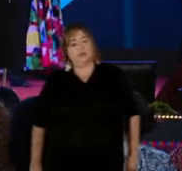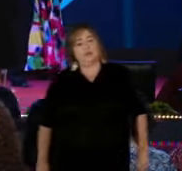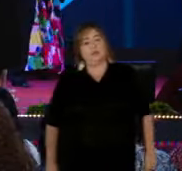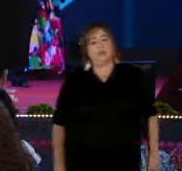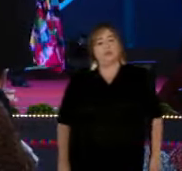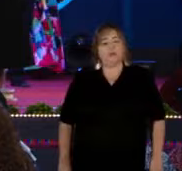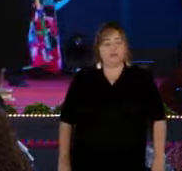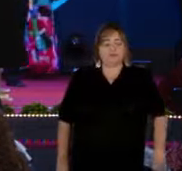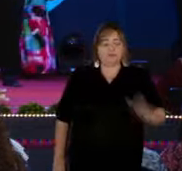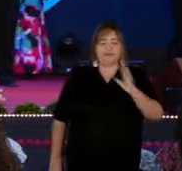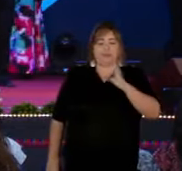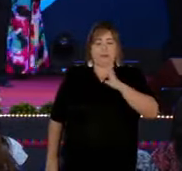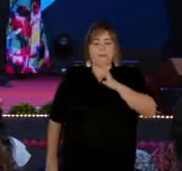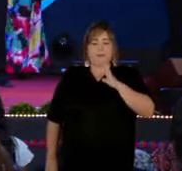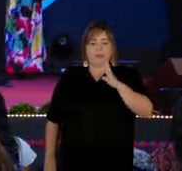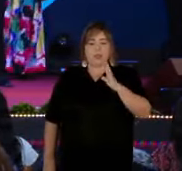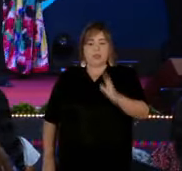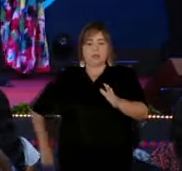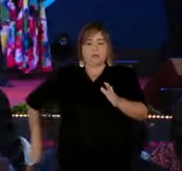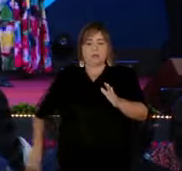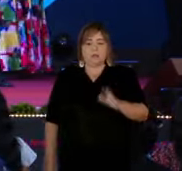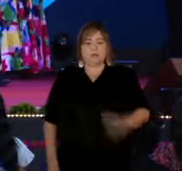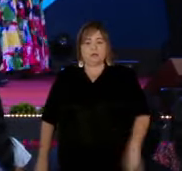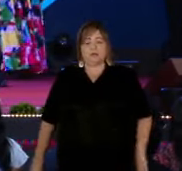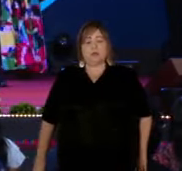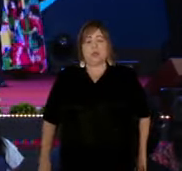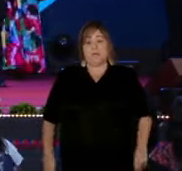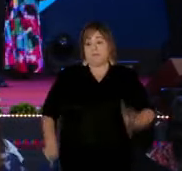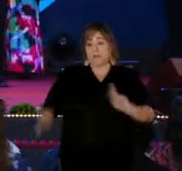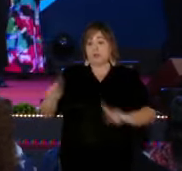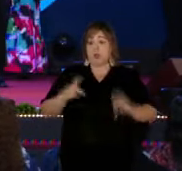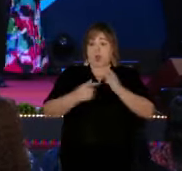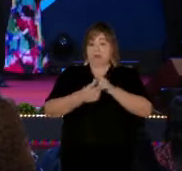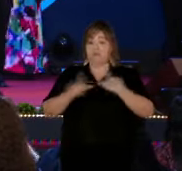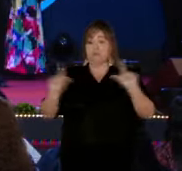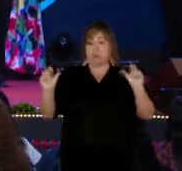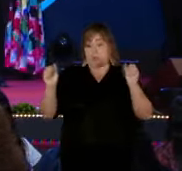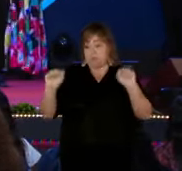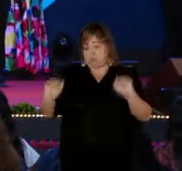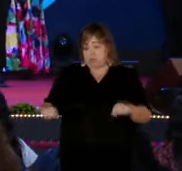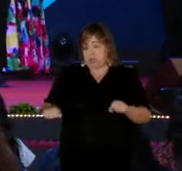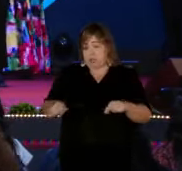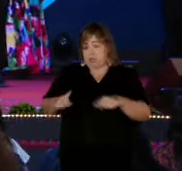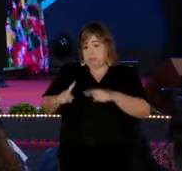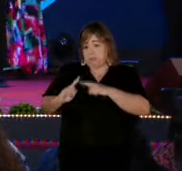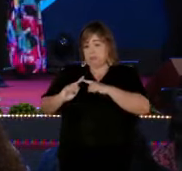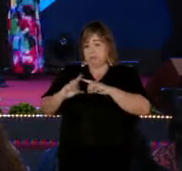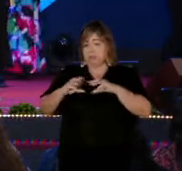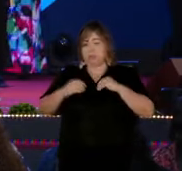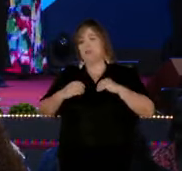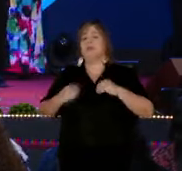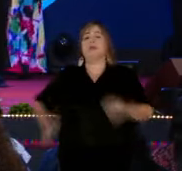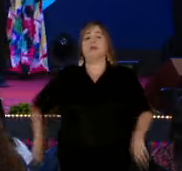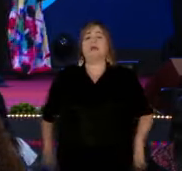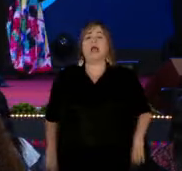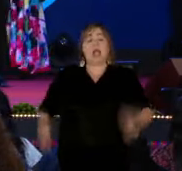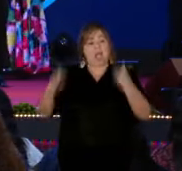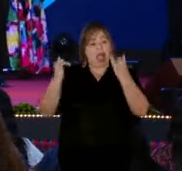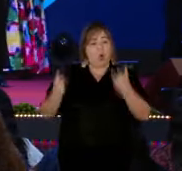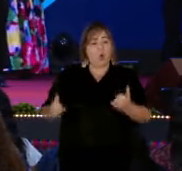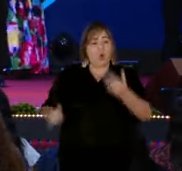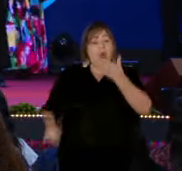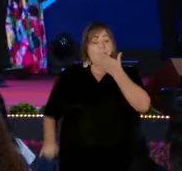Bien, si hay alguien más con toda libertad, puede hacerlo, antes o después no hay problema, pero si fuera ahora es mucho